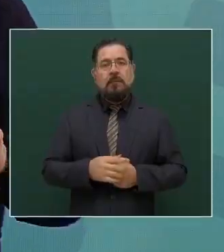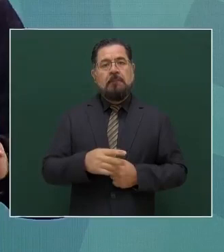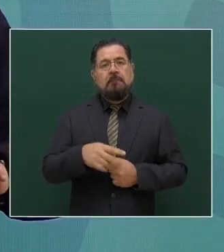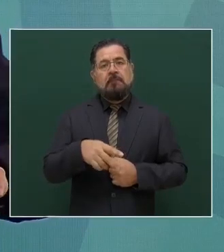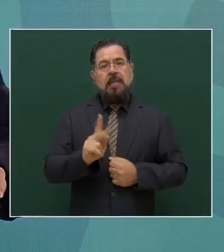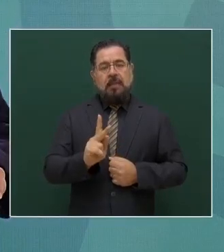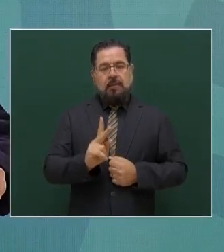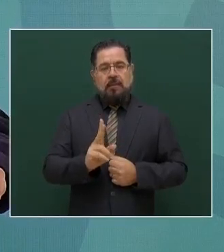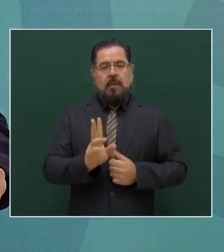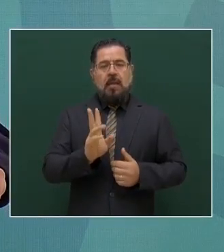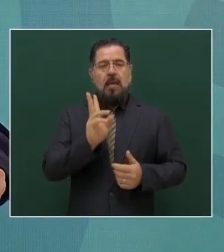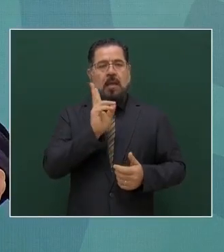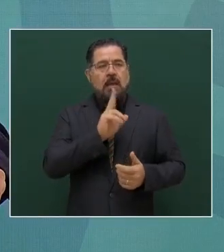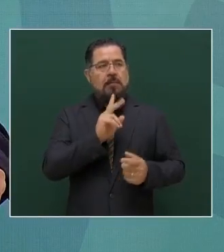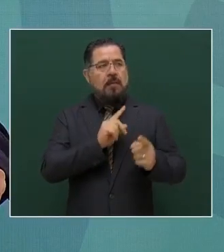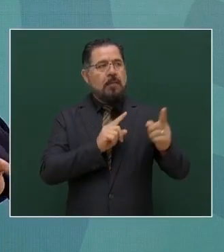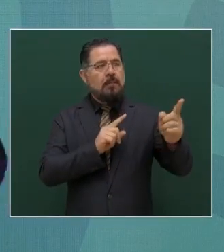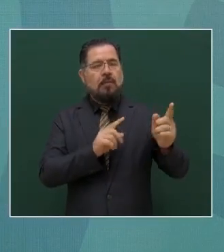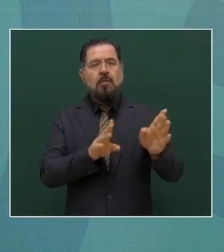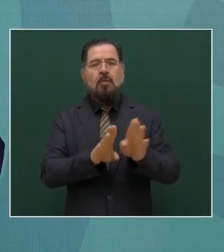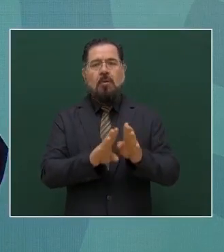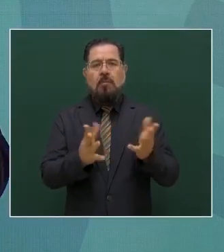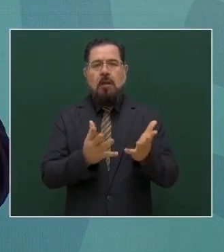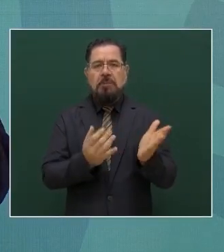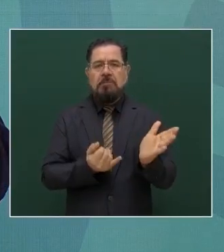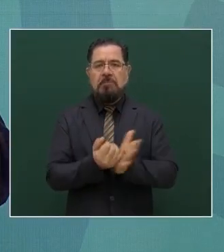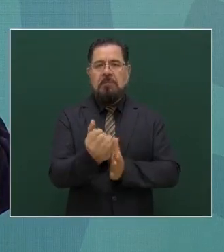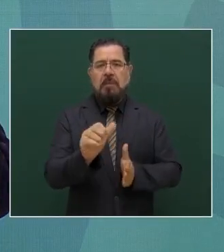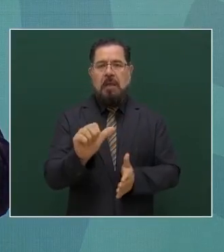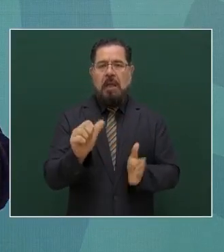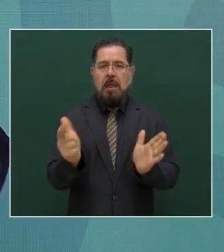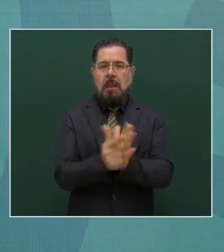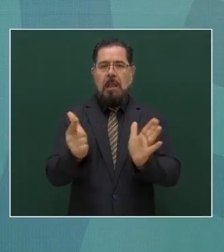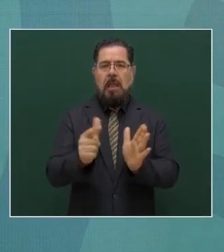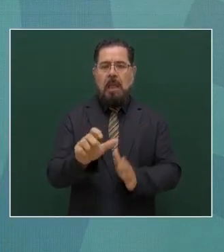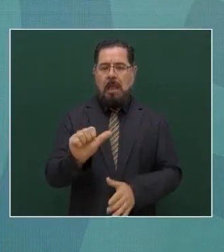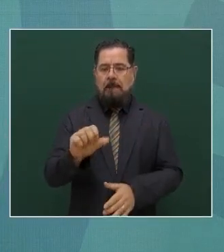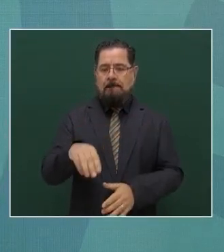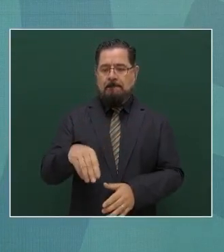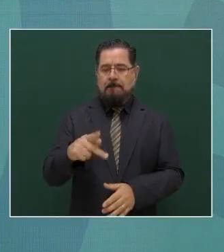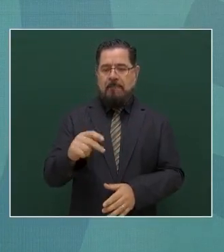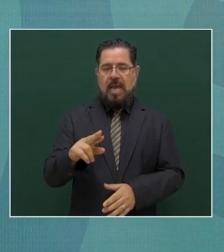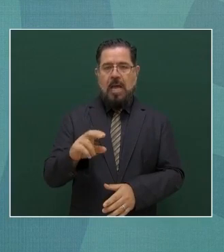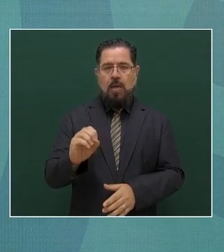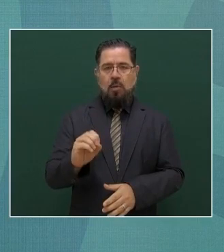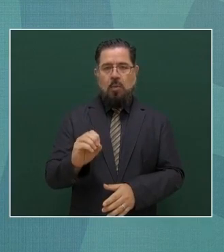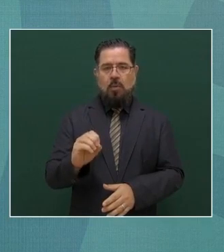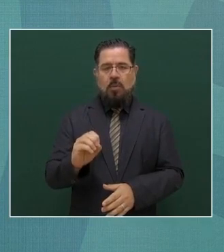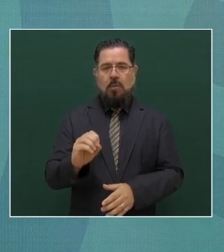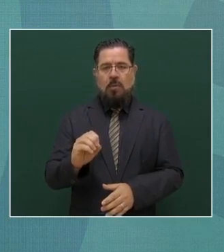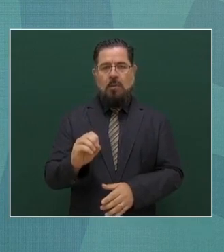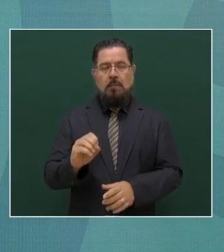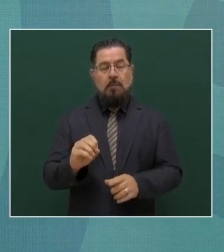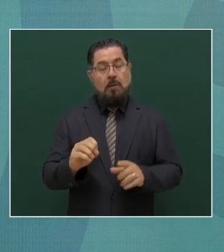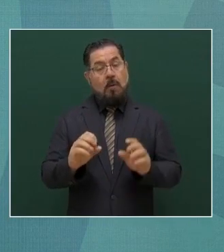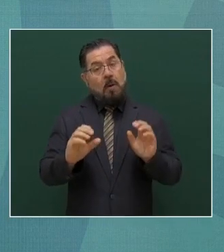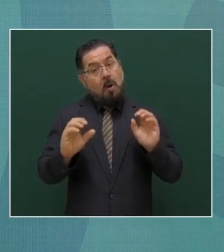vamos a aprobar los amparos, o ella sí tenía o tiene esa